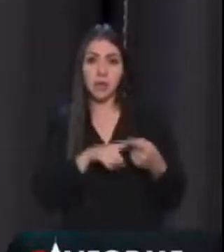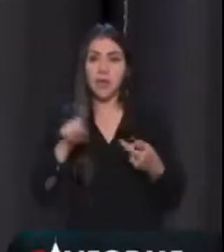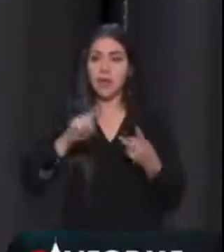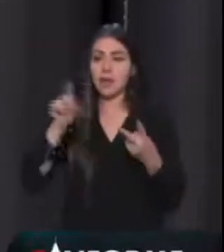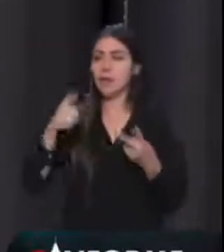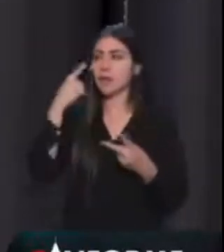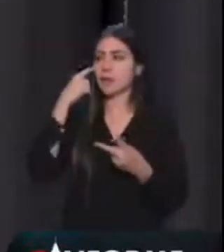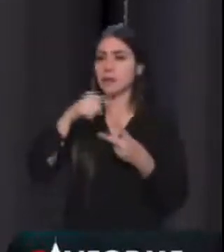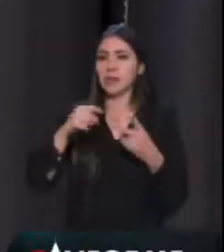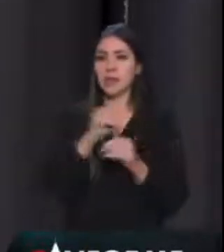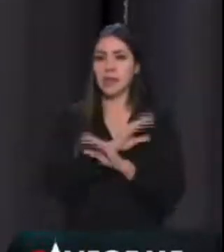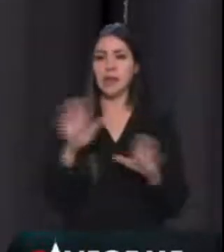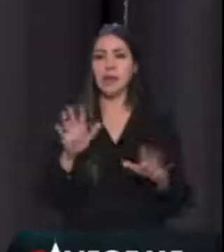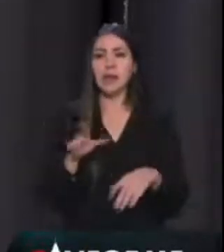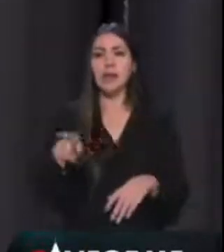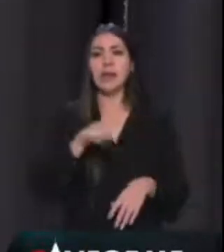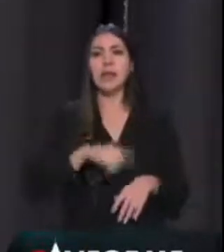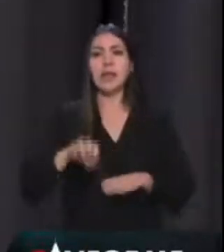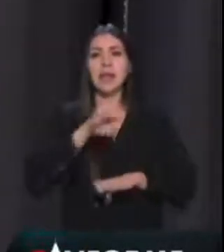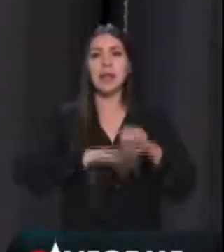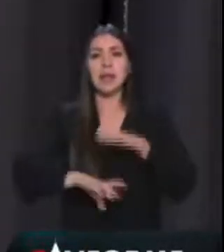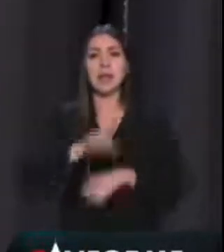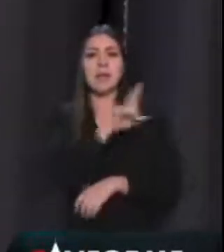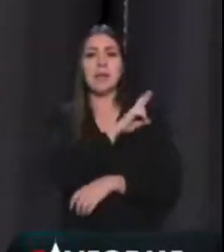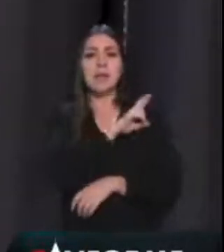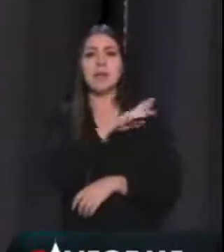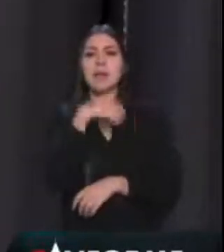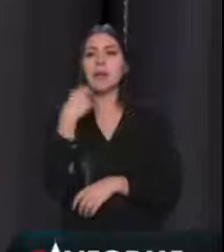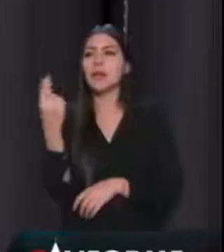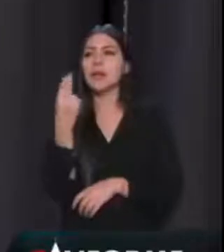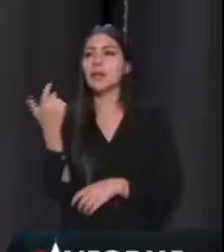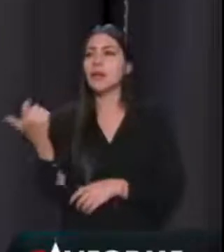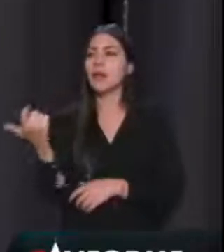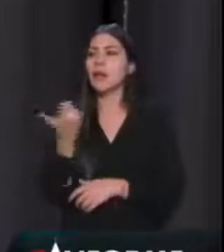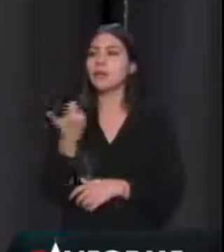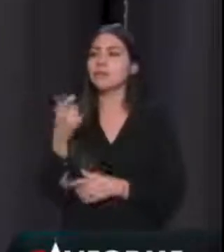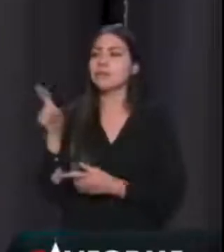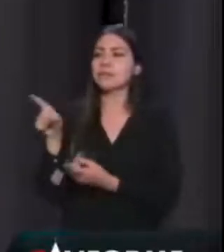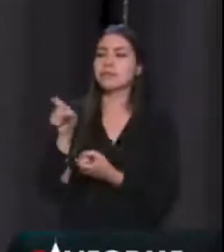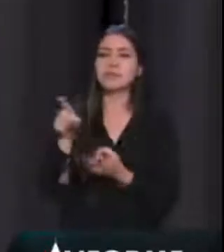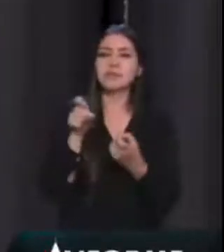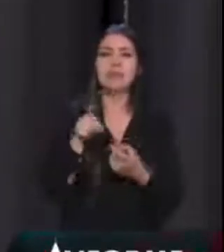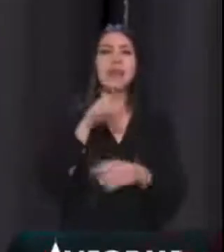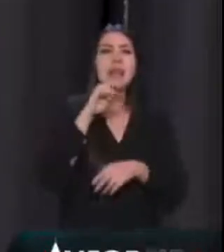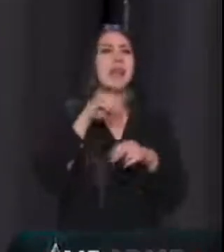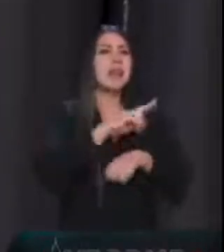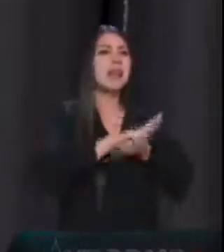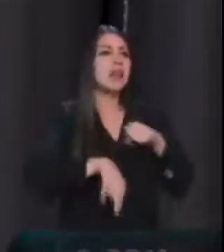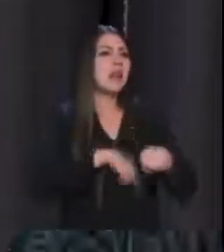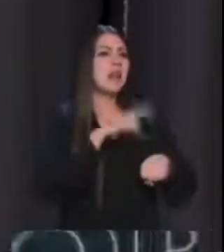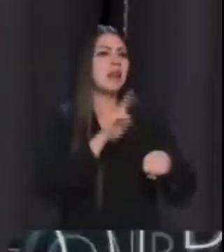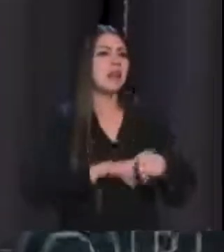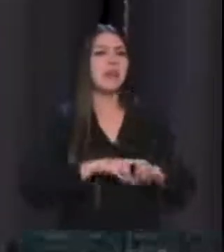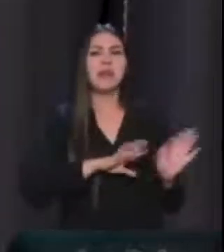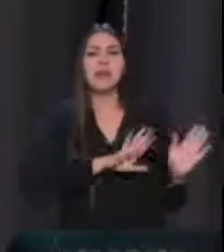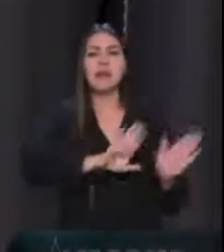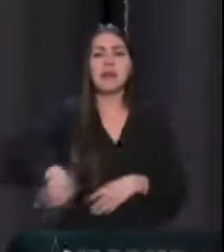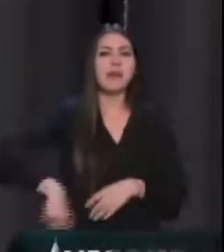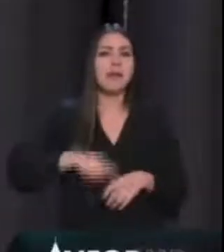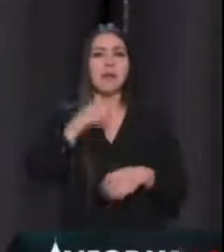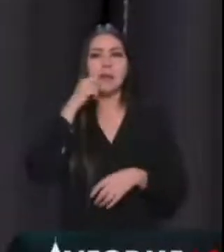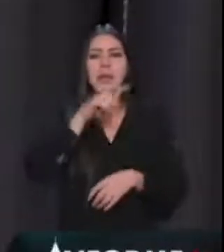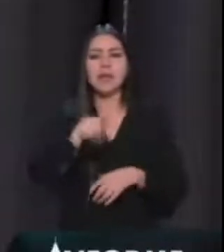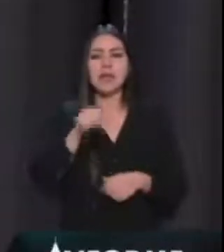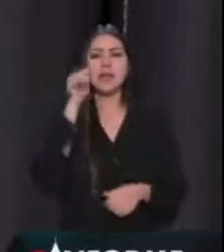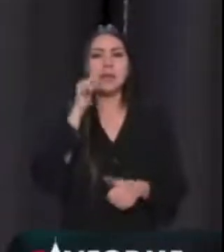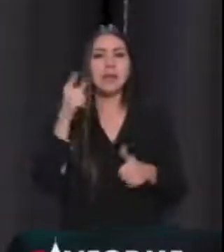Los privados van por el lucro, no van por el ambiente. El ambiente no les interesa. Son los primeros depredadores del medio